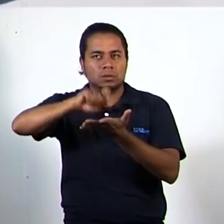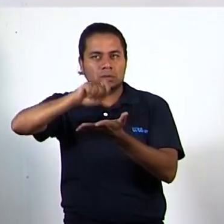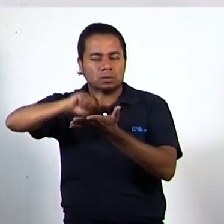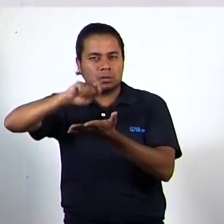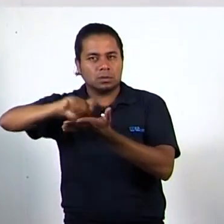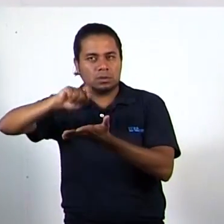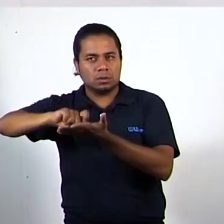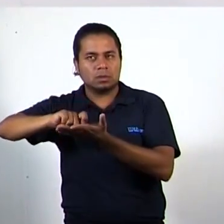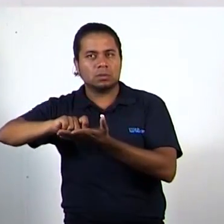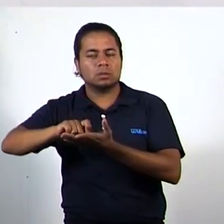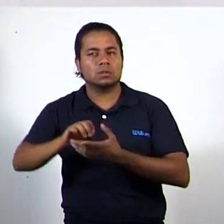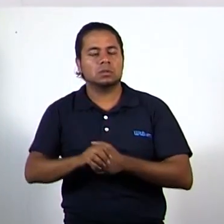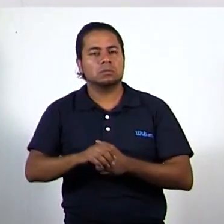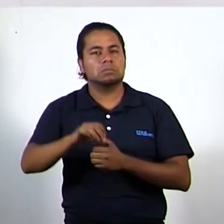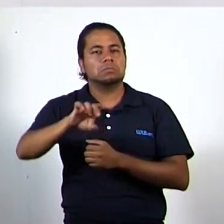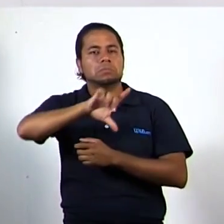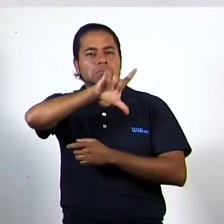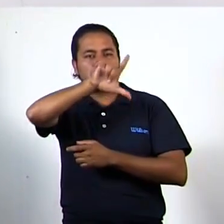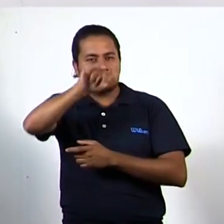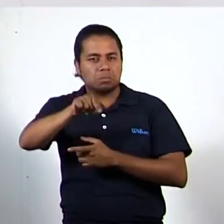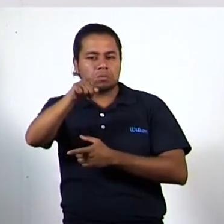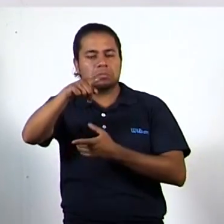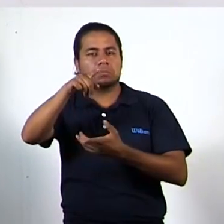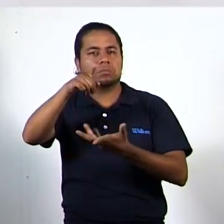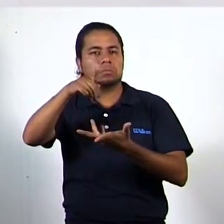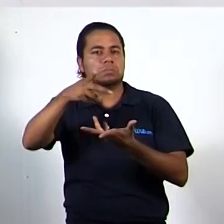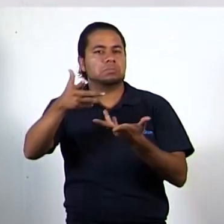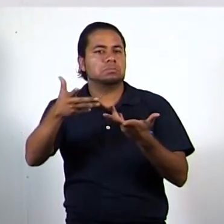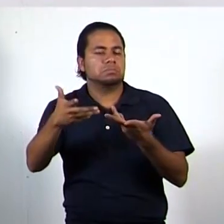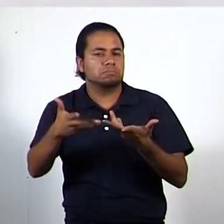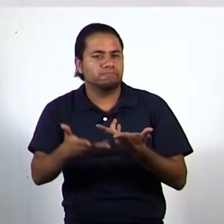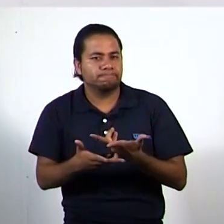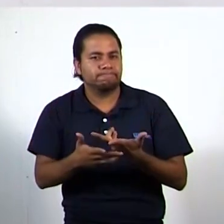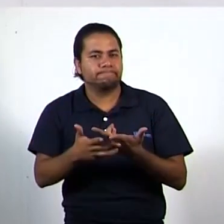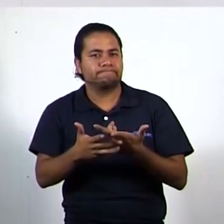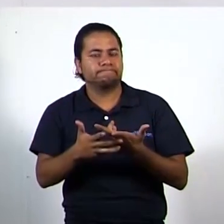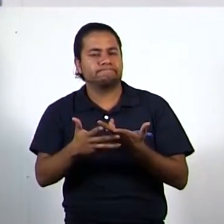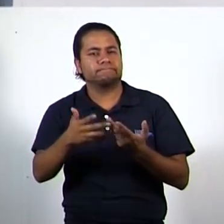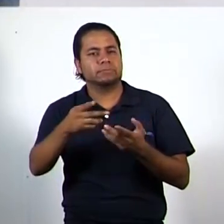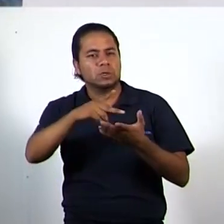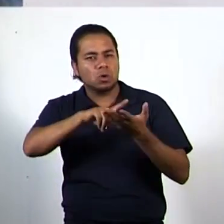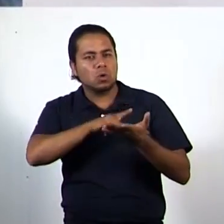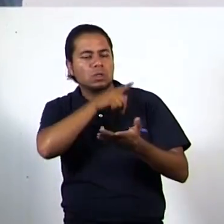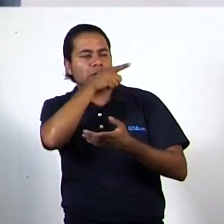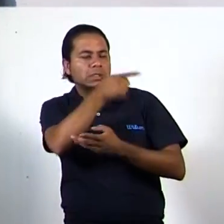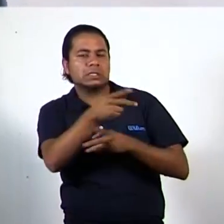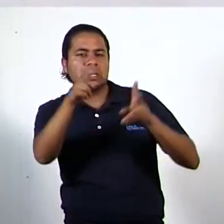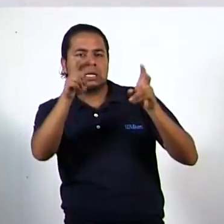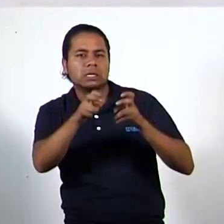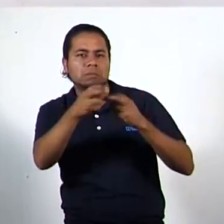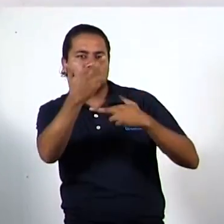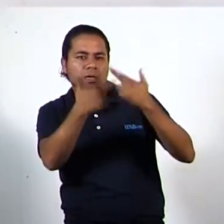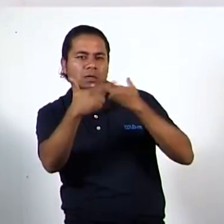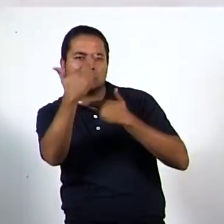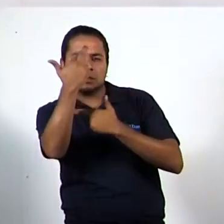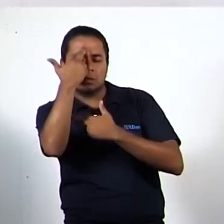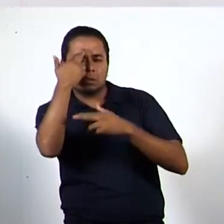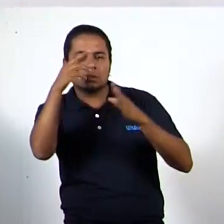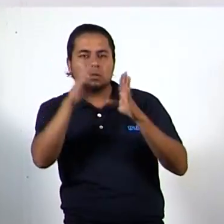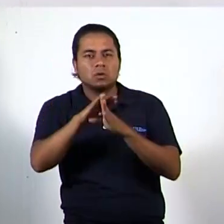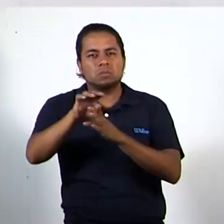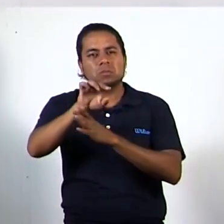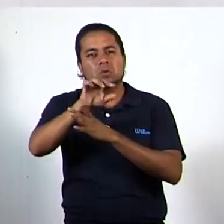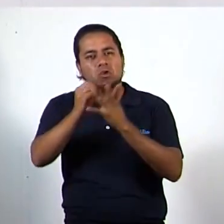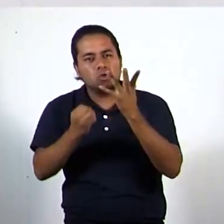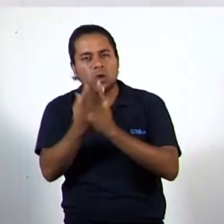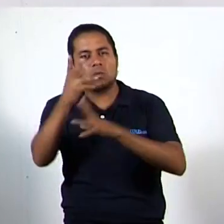porque posteriormente estaremos un poco retomando estos temas y adentrándonos a otro